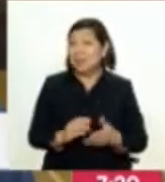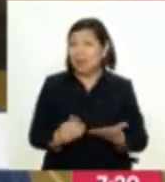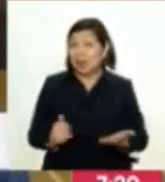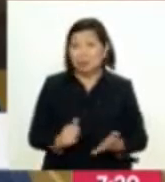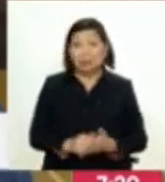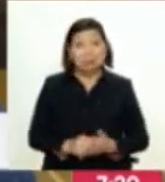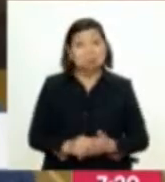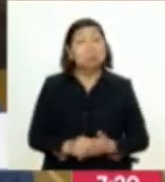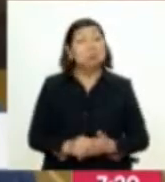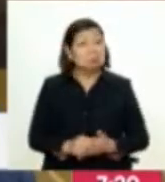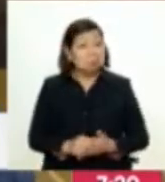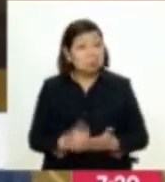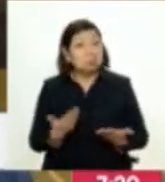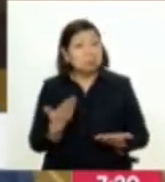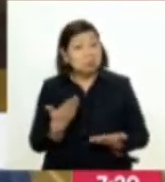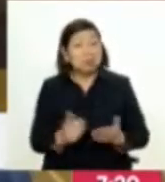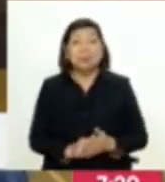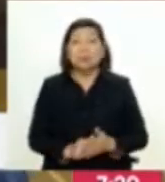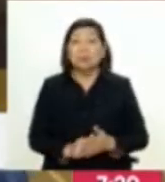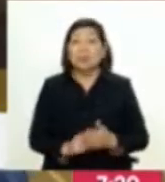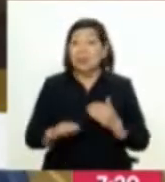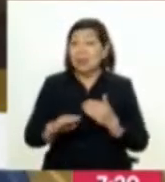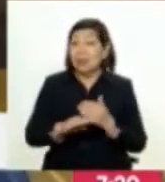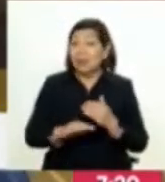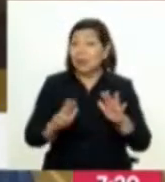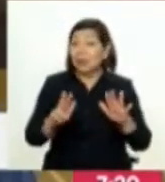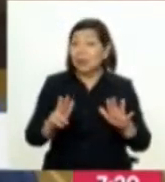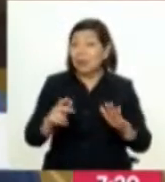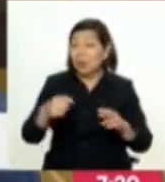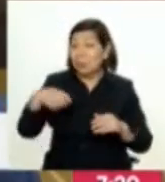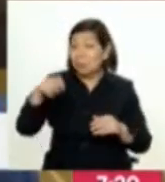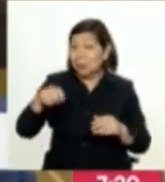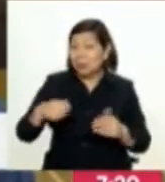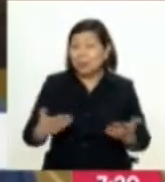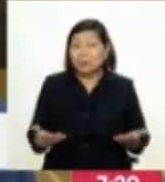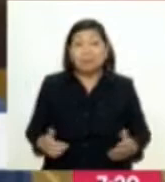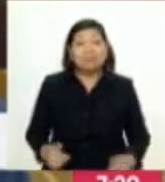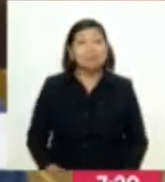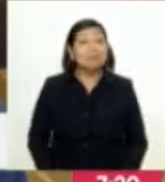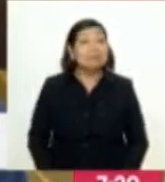Uh-huh. Y hemos estado debajo de ese 18%.